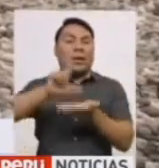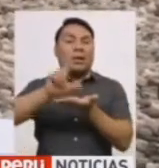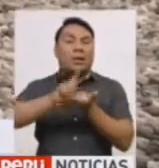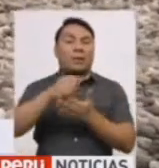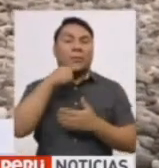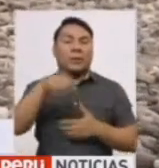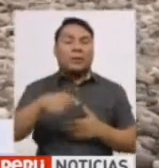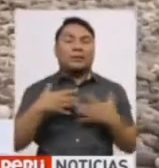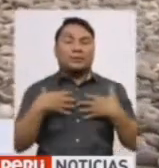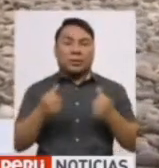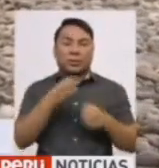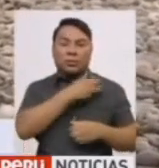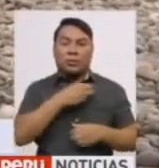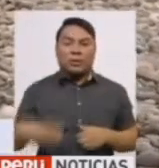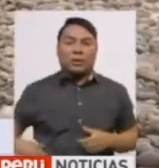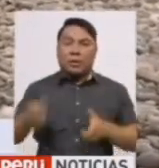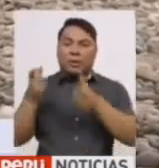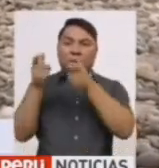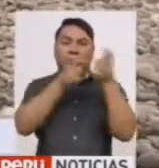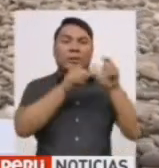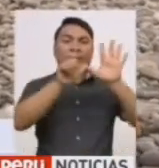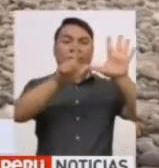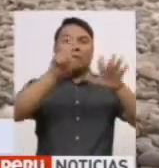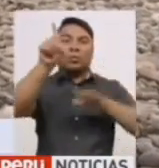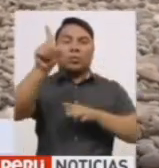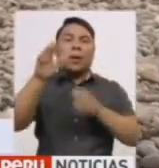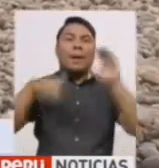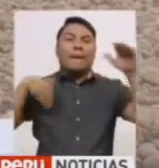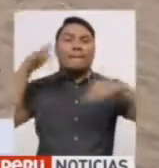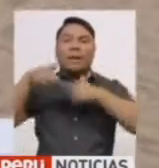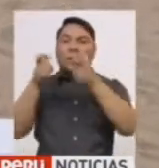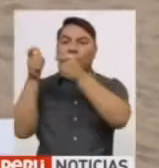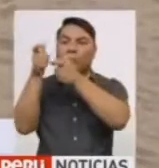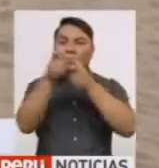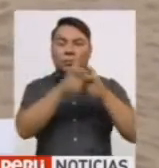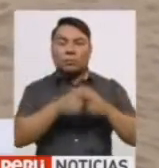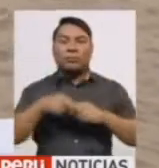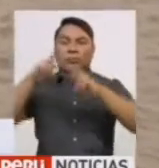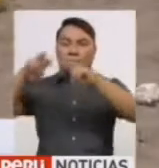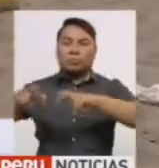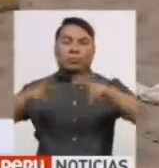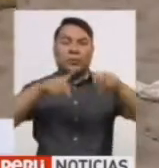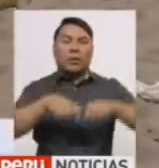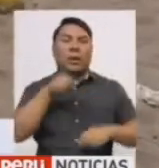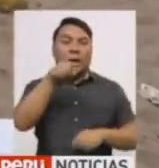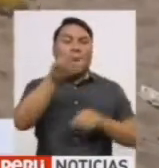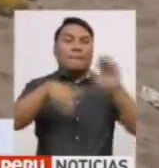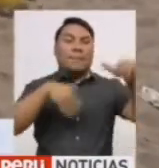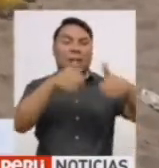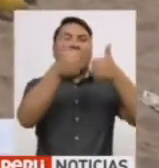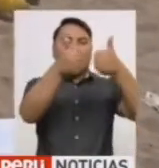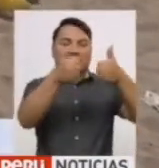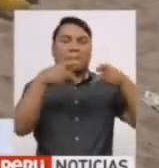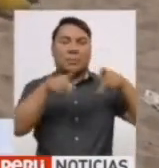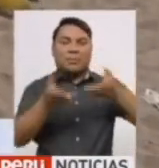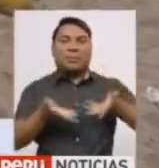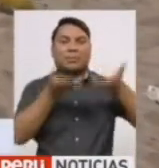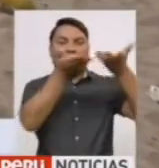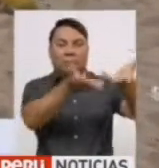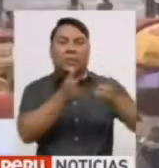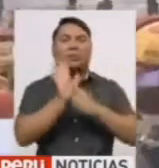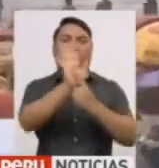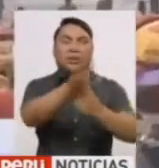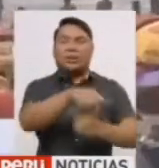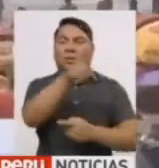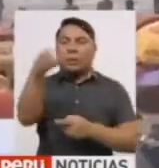de Salud vigila la calidad de las 71 playas de Lima Metropolitana. Para determinar que una playa es apta para los bañistas, se mide la calidad del